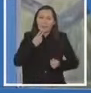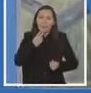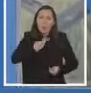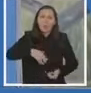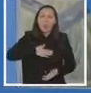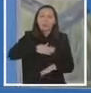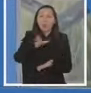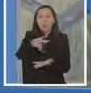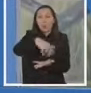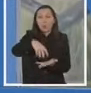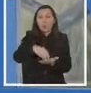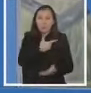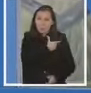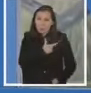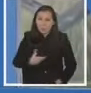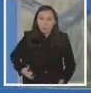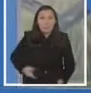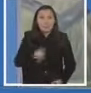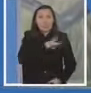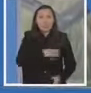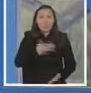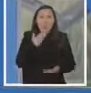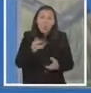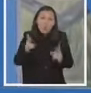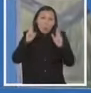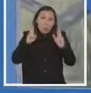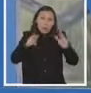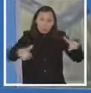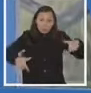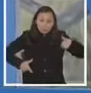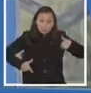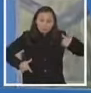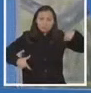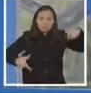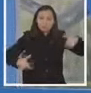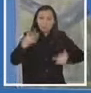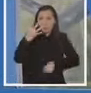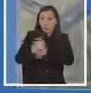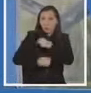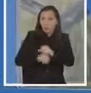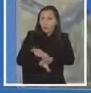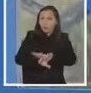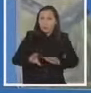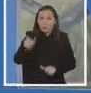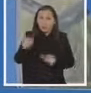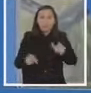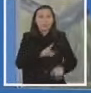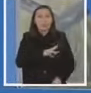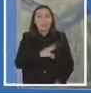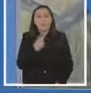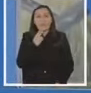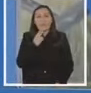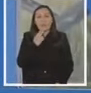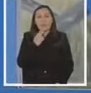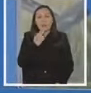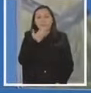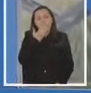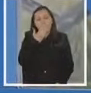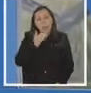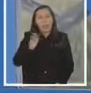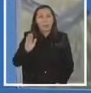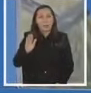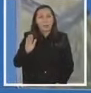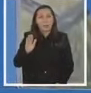pueblo. Como presidente de Chile, espero que al finalizar este periodo de 4 años, los chilenos y chilenas vivan mejor.